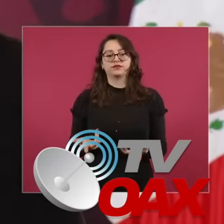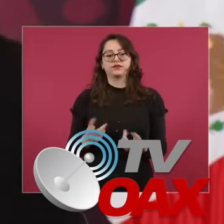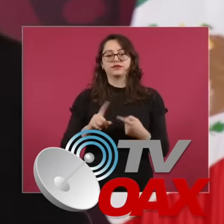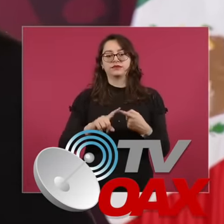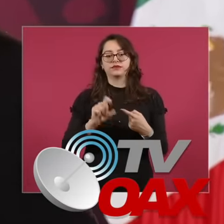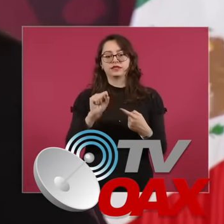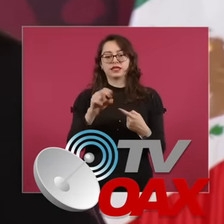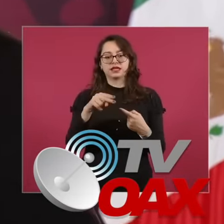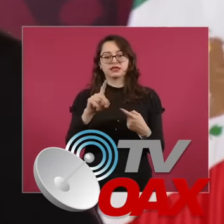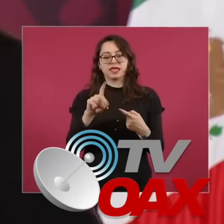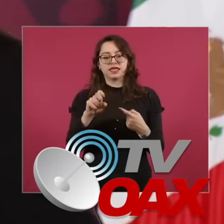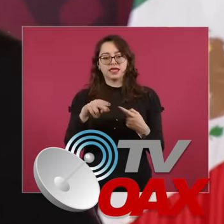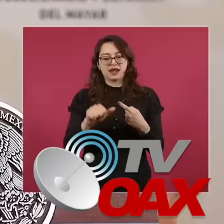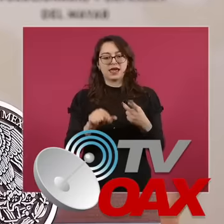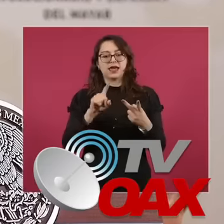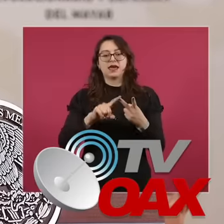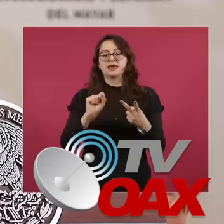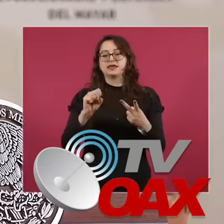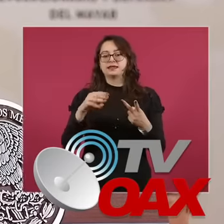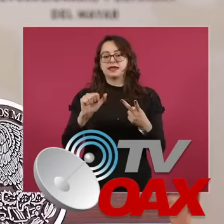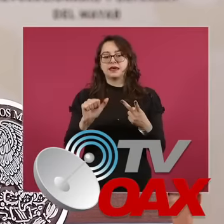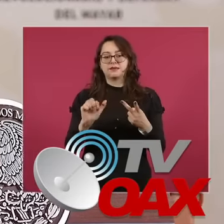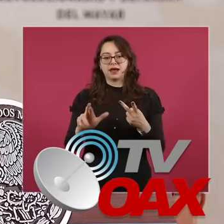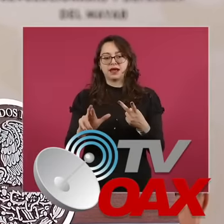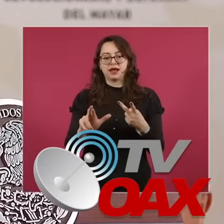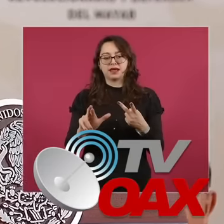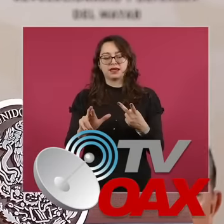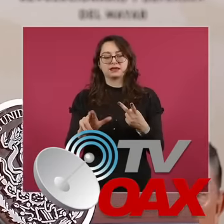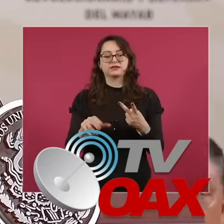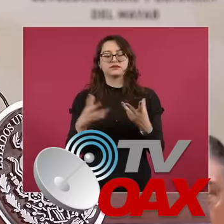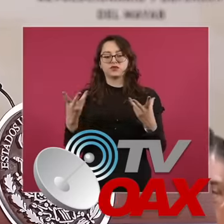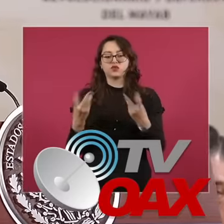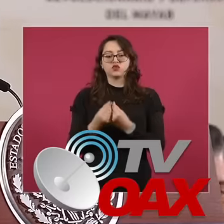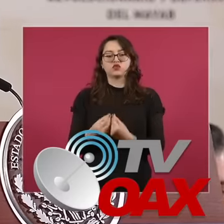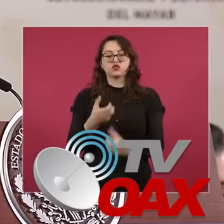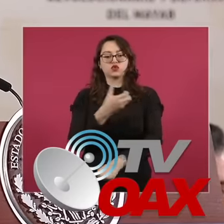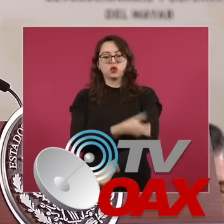la Secretaría de la Defensa, la Secretaría de Marina, para